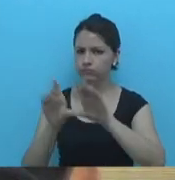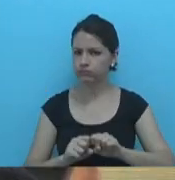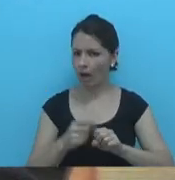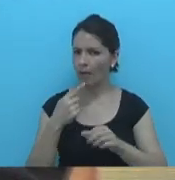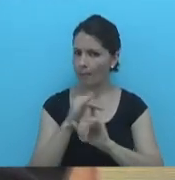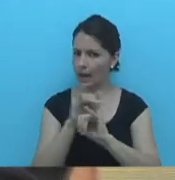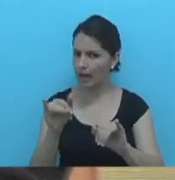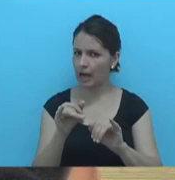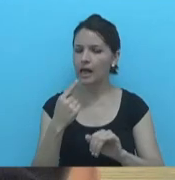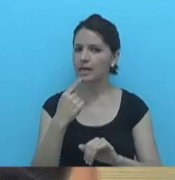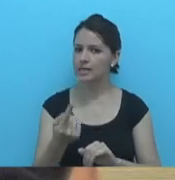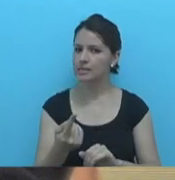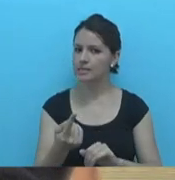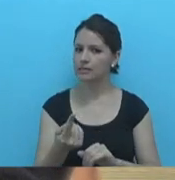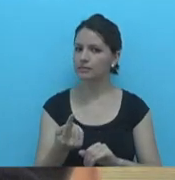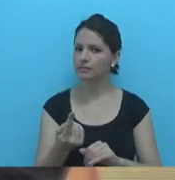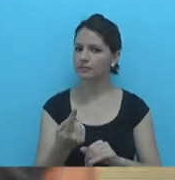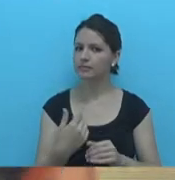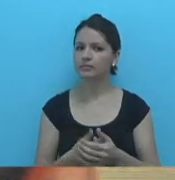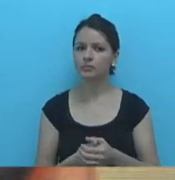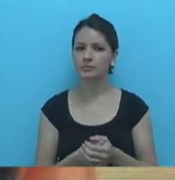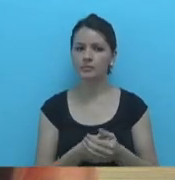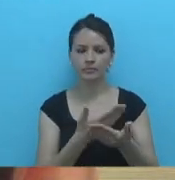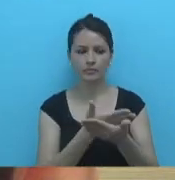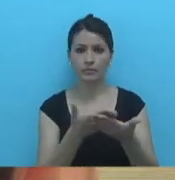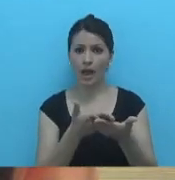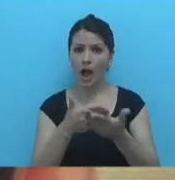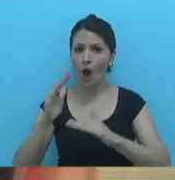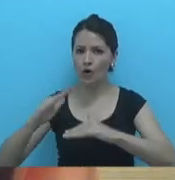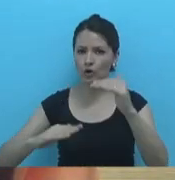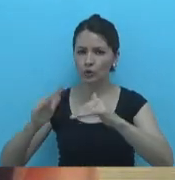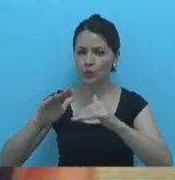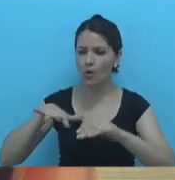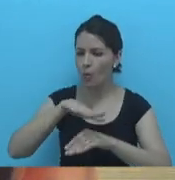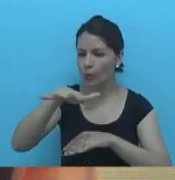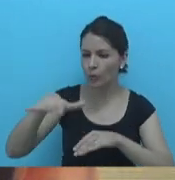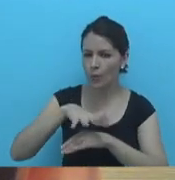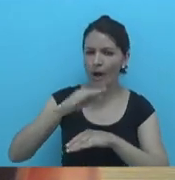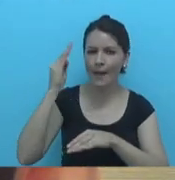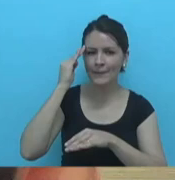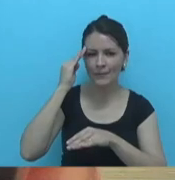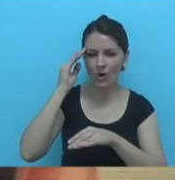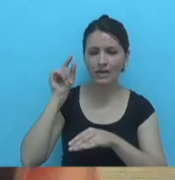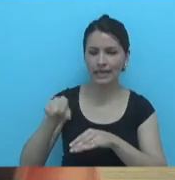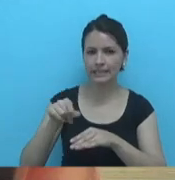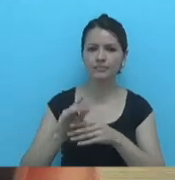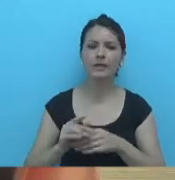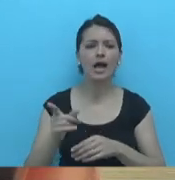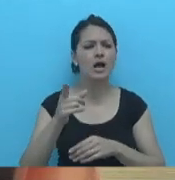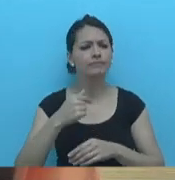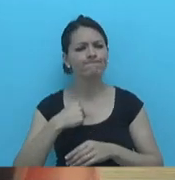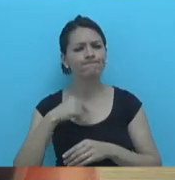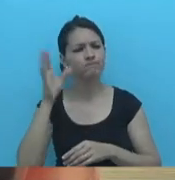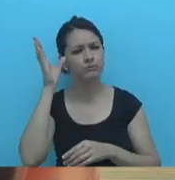donde expresamente se habla de un espacio de memoria activa, debemos recordar que en su oportunidad